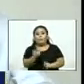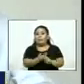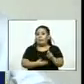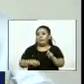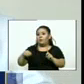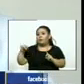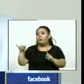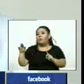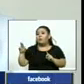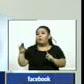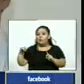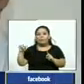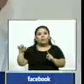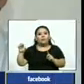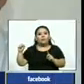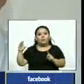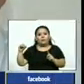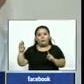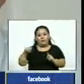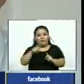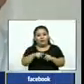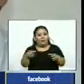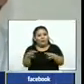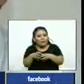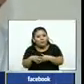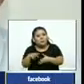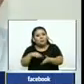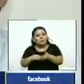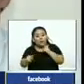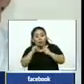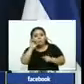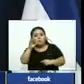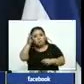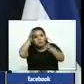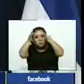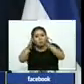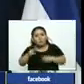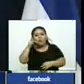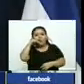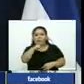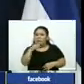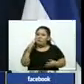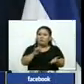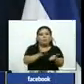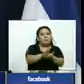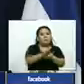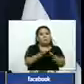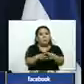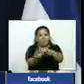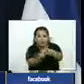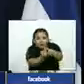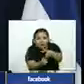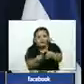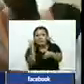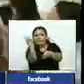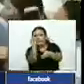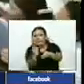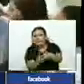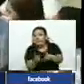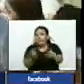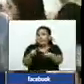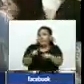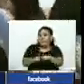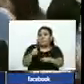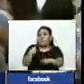Escobar, director ejecutivo de Acción Ciudadana, llevó al presidente Nayib Bukele a expulsar al cuerpo diplomático de Venezuela. Pero